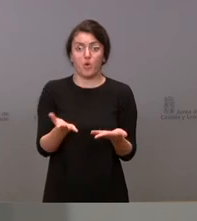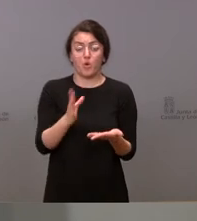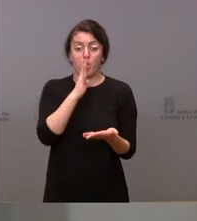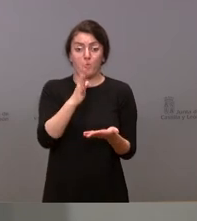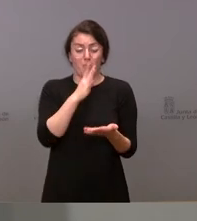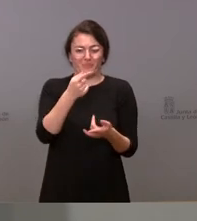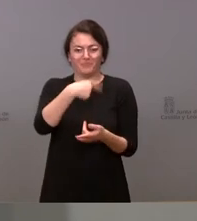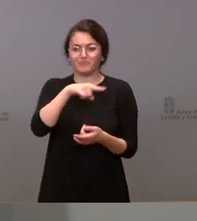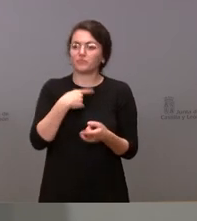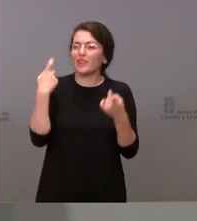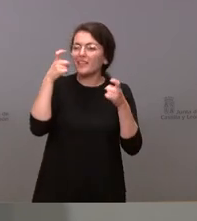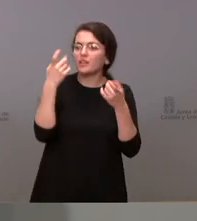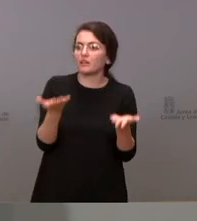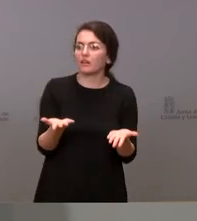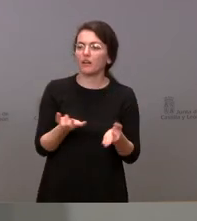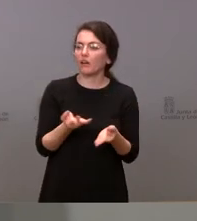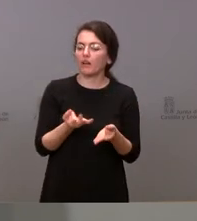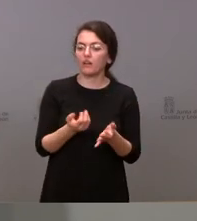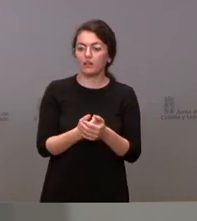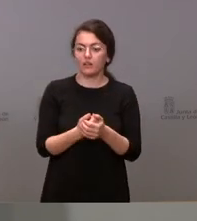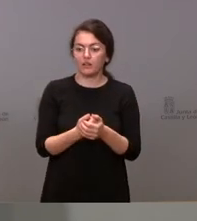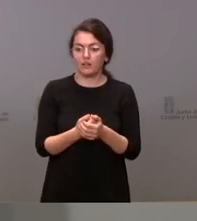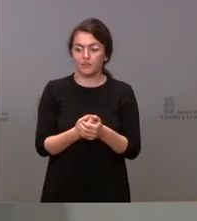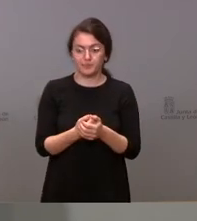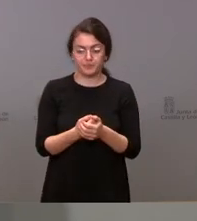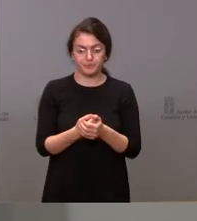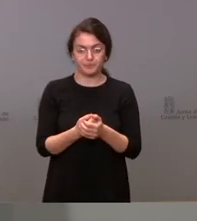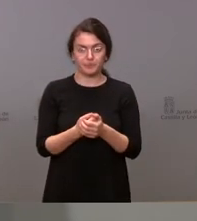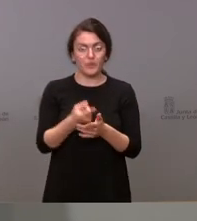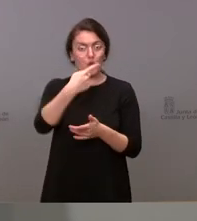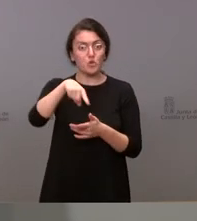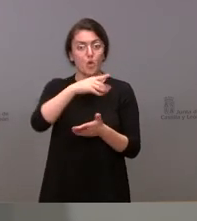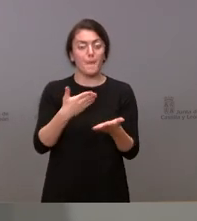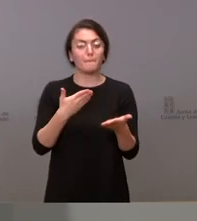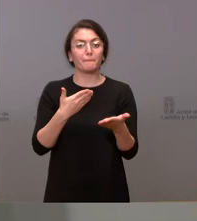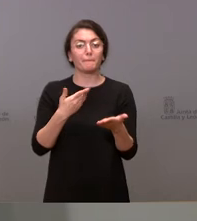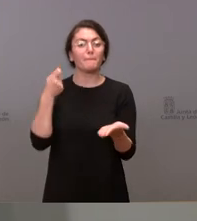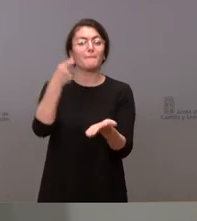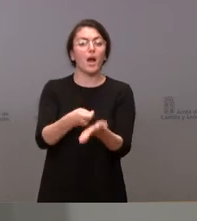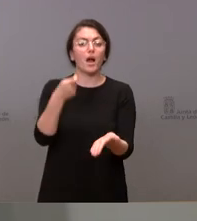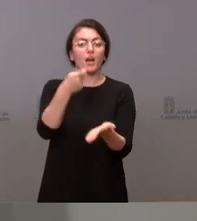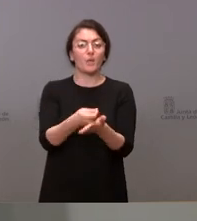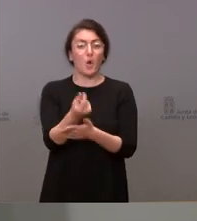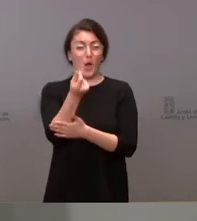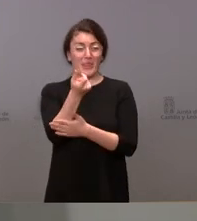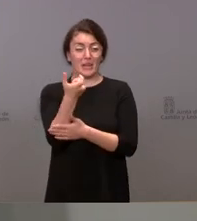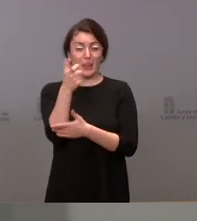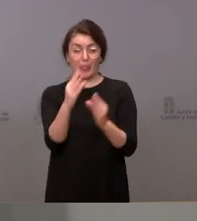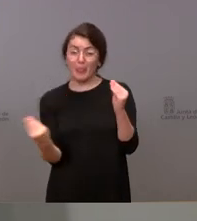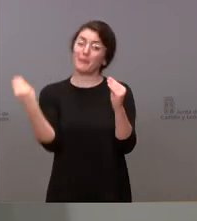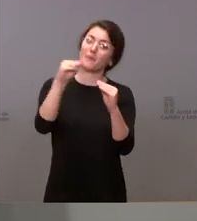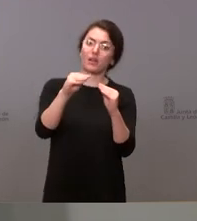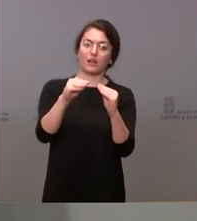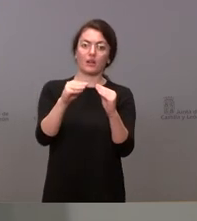lo que pretenden? Que paguemos un nuevo sobrecoste en la reversión del